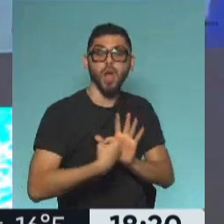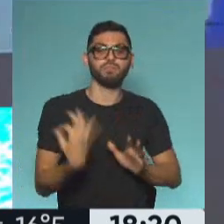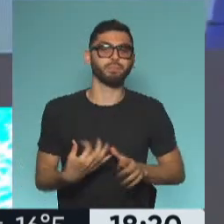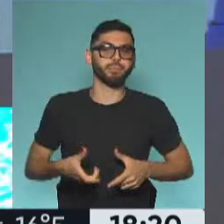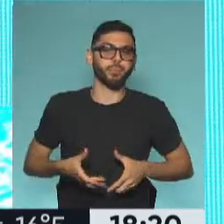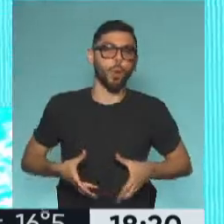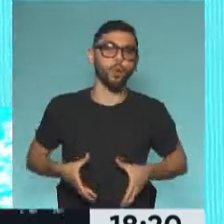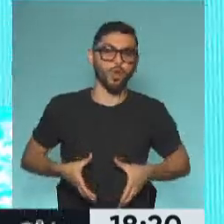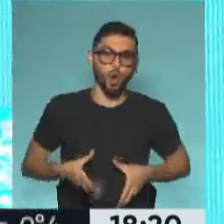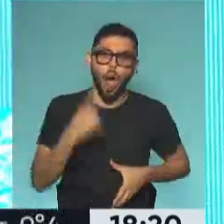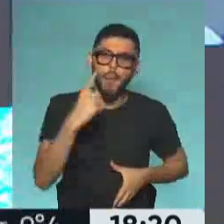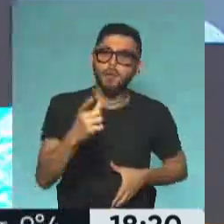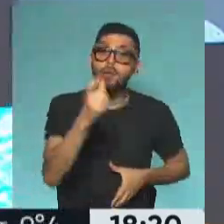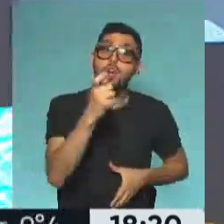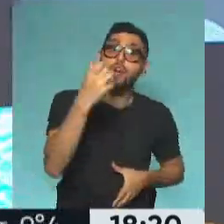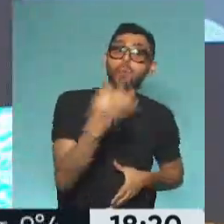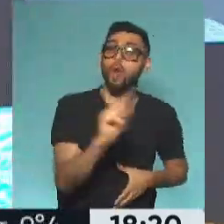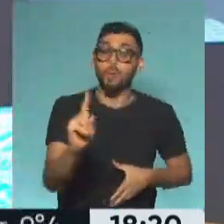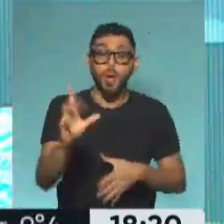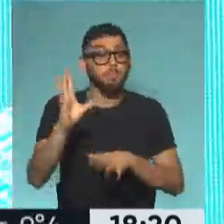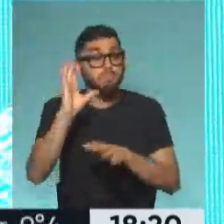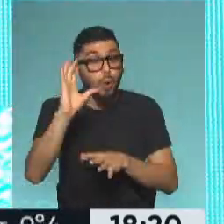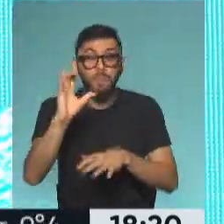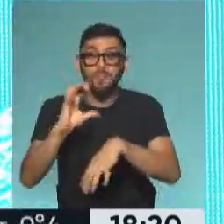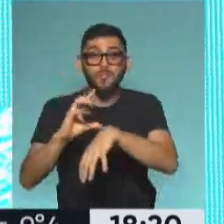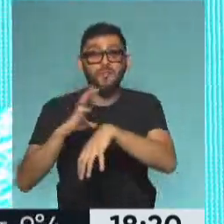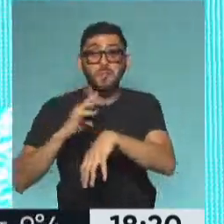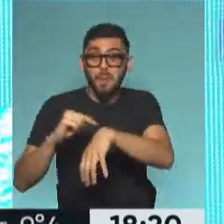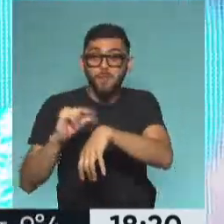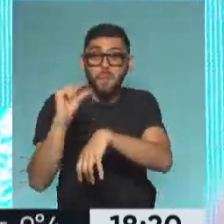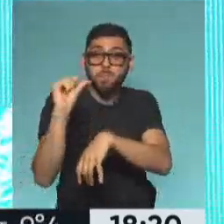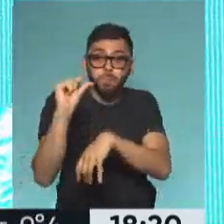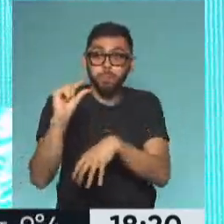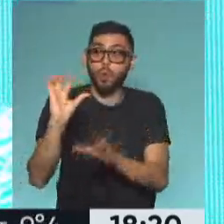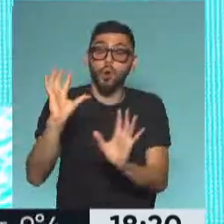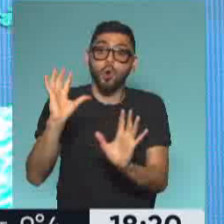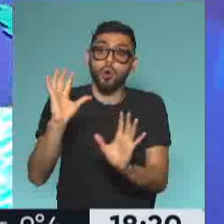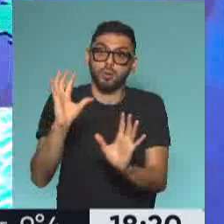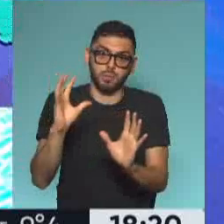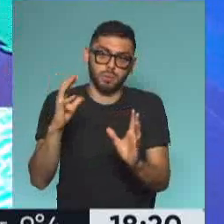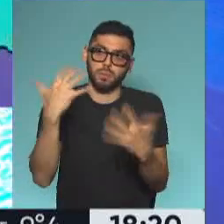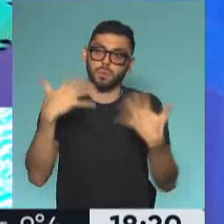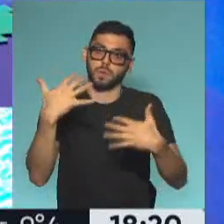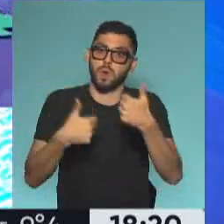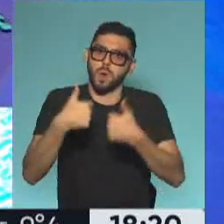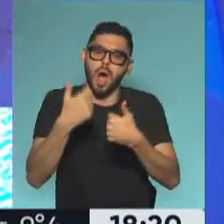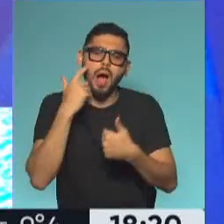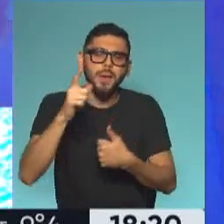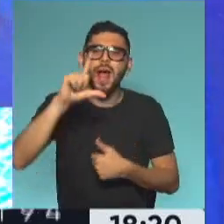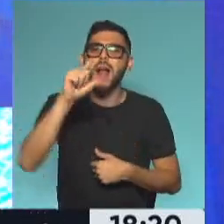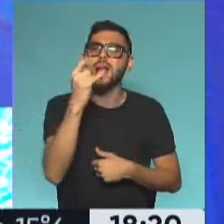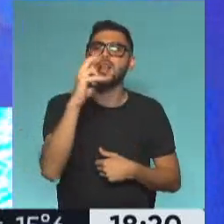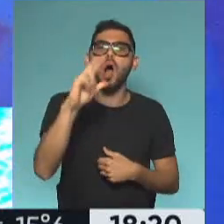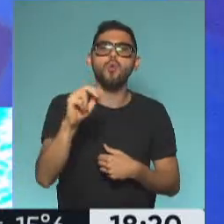diga si es correcto o incorrecta, ¿eh? Pues estamos a pasos nomás, minutos de que puede llegar jugando, a ganar el equipo. Se está poniendo verde. Mucho en juego. Bien, sí. Laura de